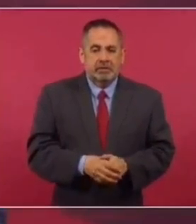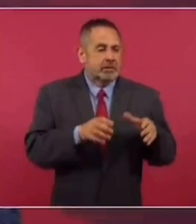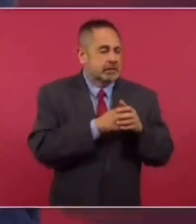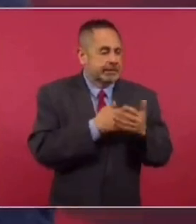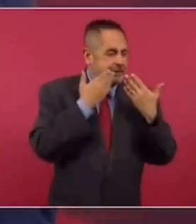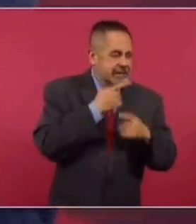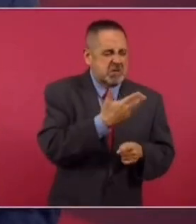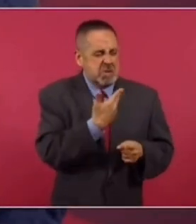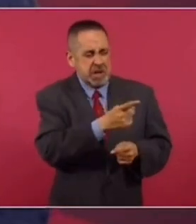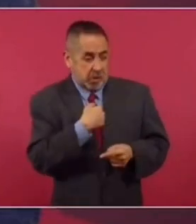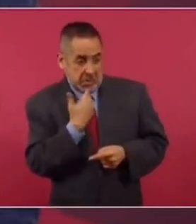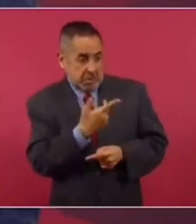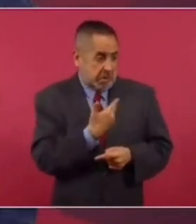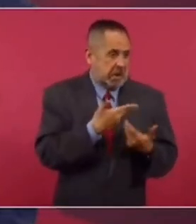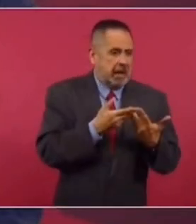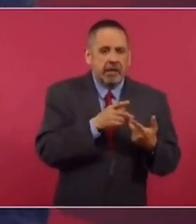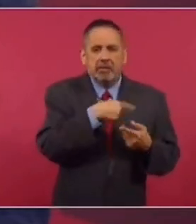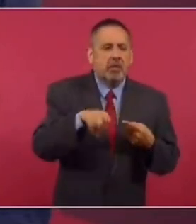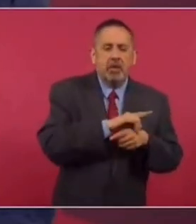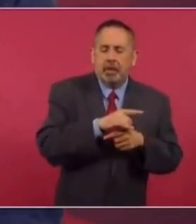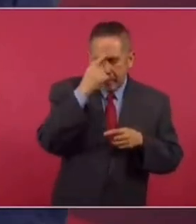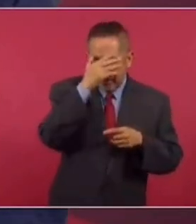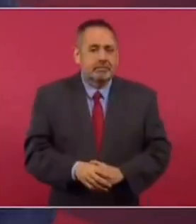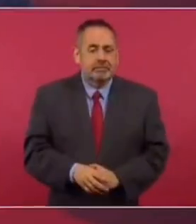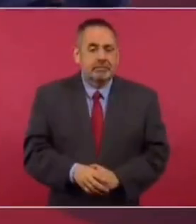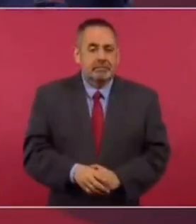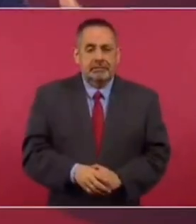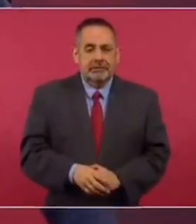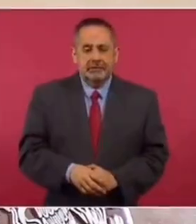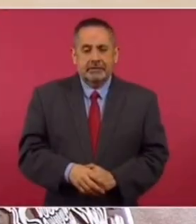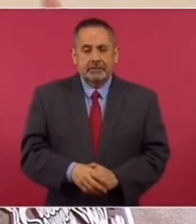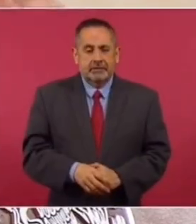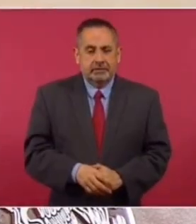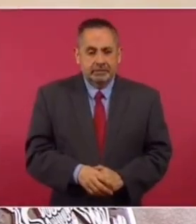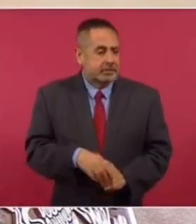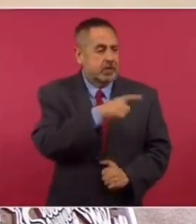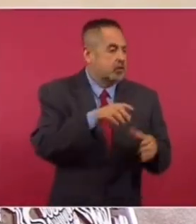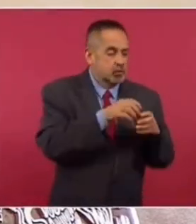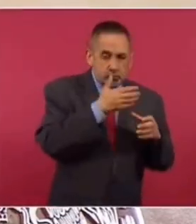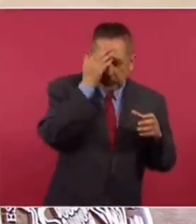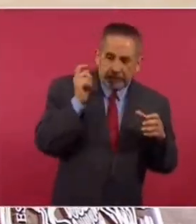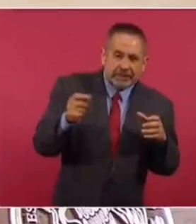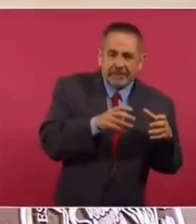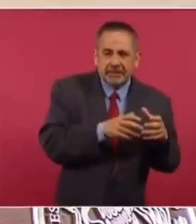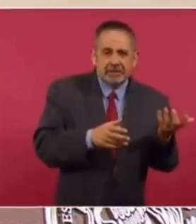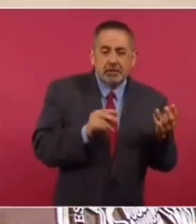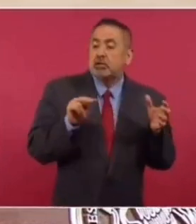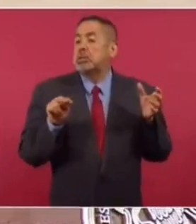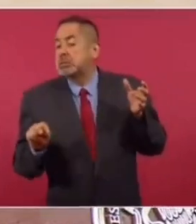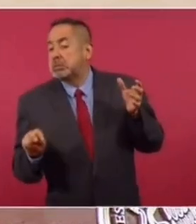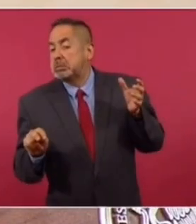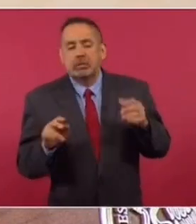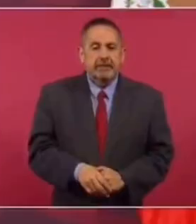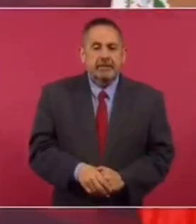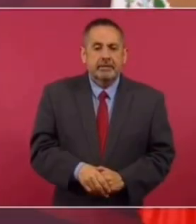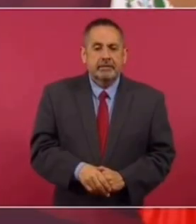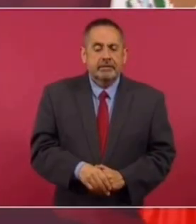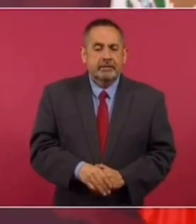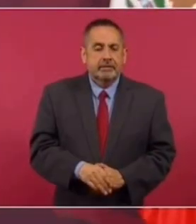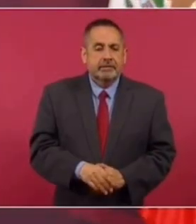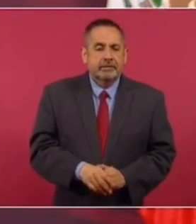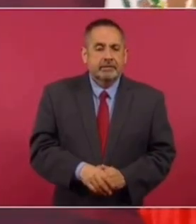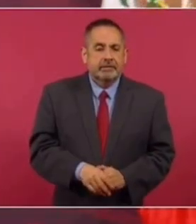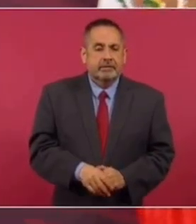Caen en la autocomplacencia. Y es el autoengaño. Porque no saben mirar para abajo.